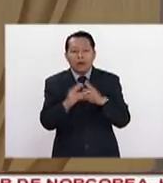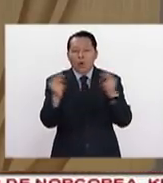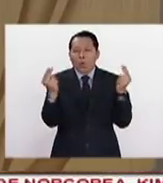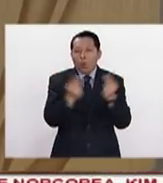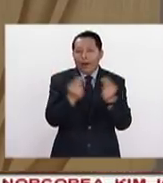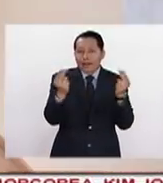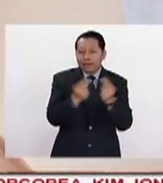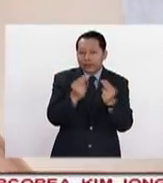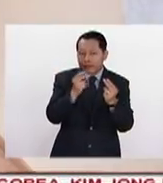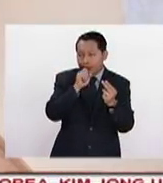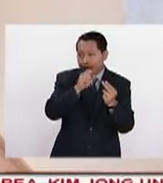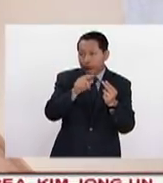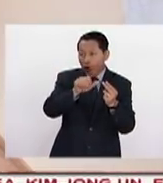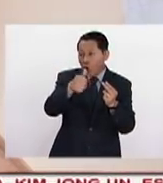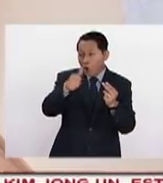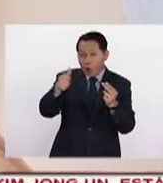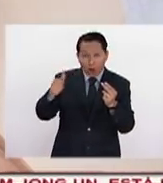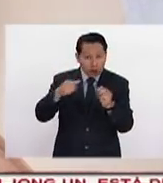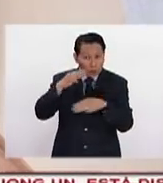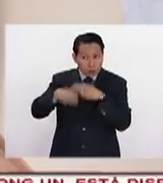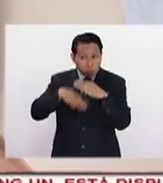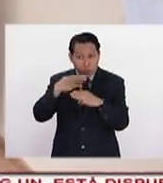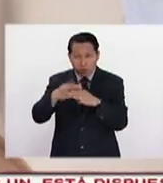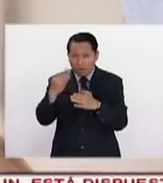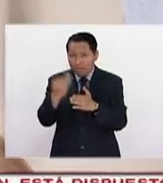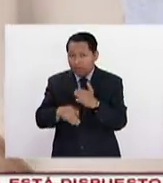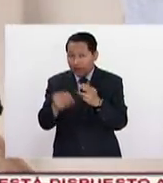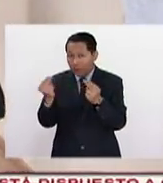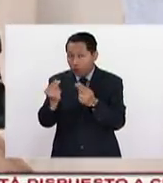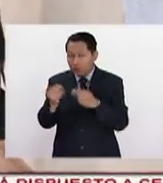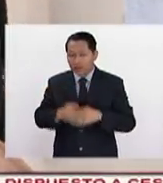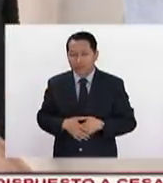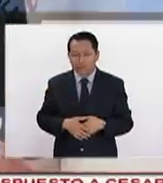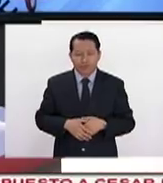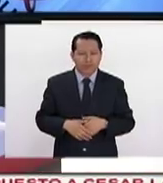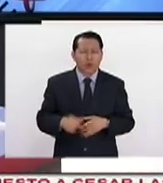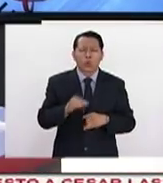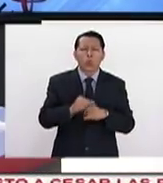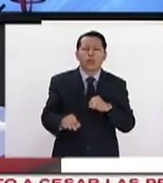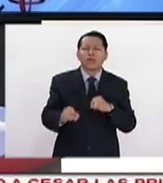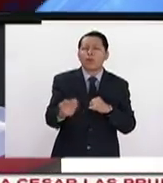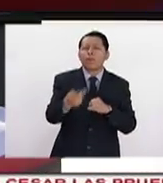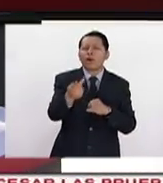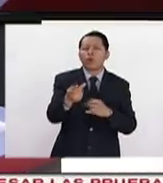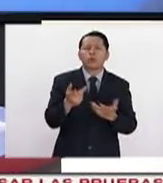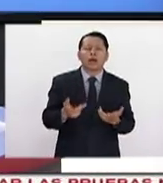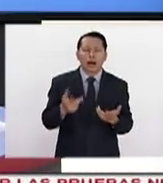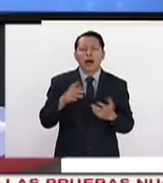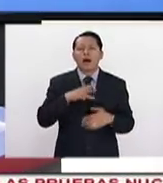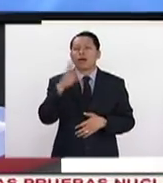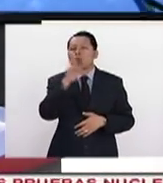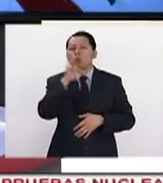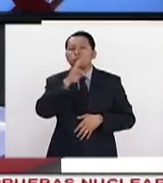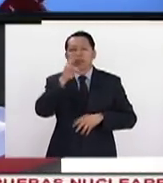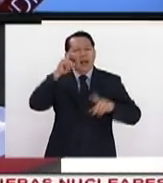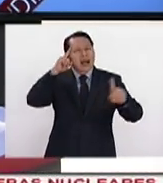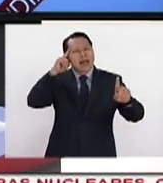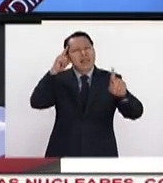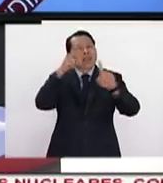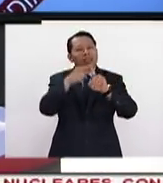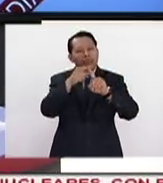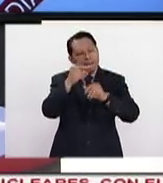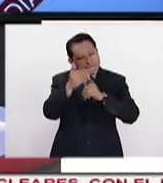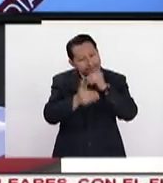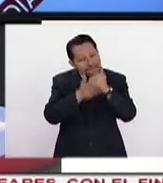liderazgos en otras partes del mundo, ¿no? Finalmente, doctor, ¿cuáles son los grandes retos para Rusia en estos siguientes